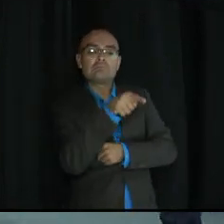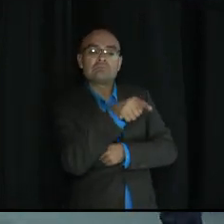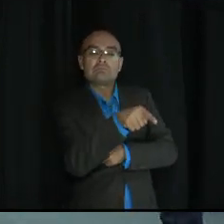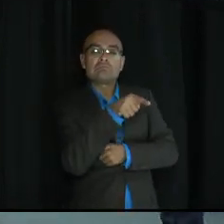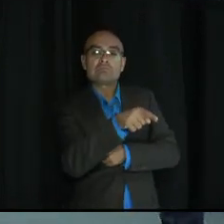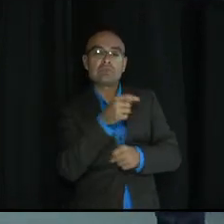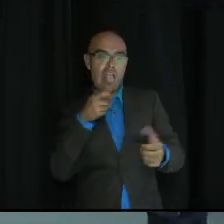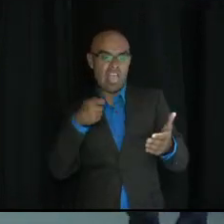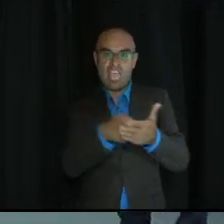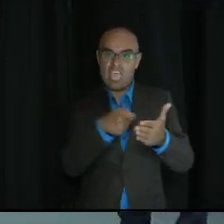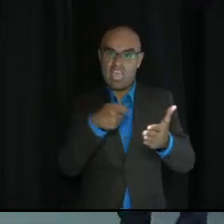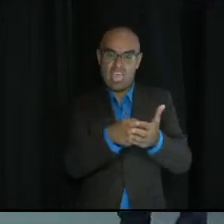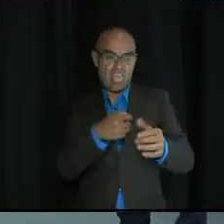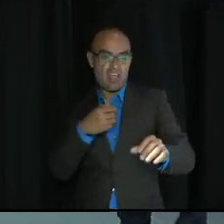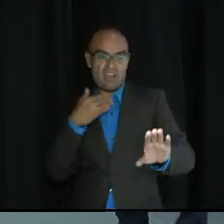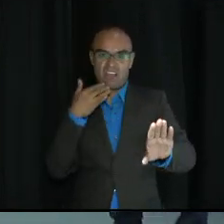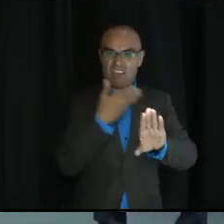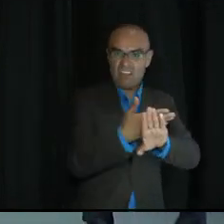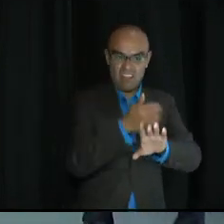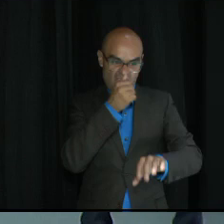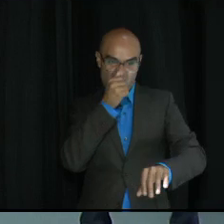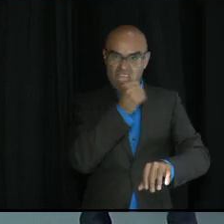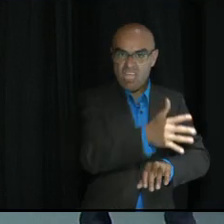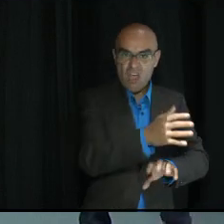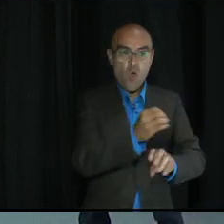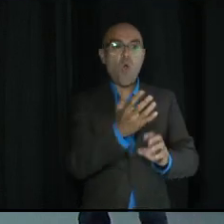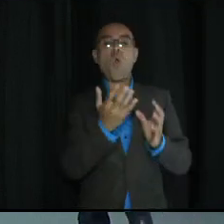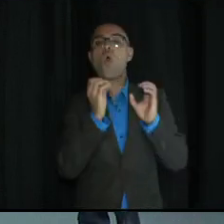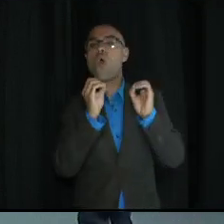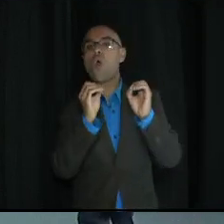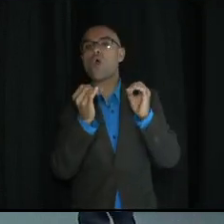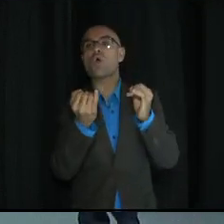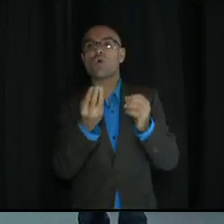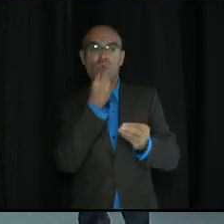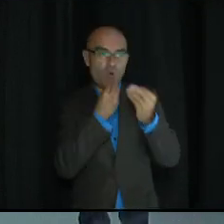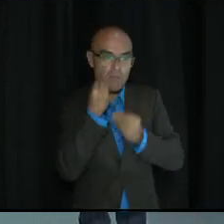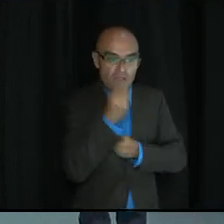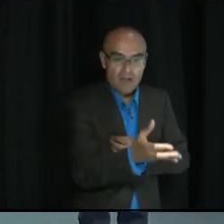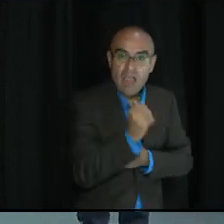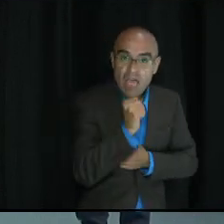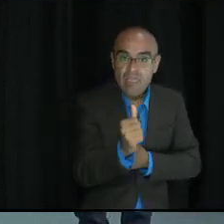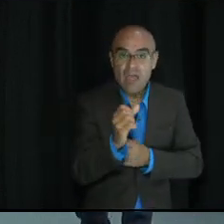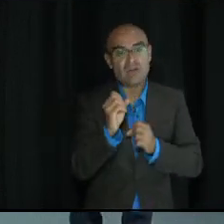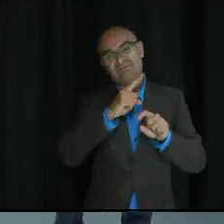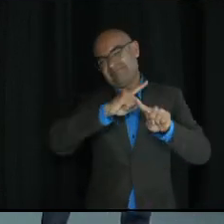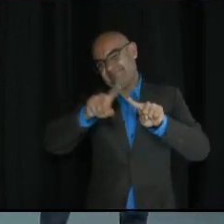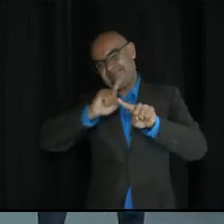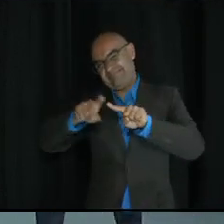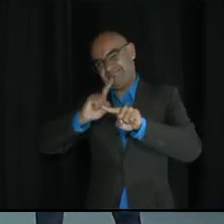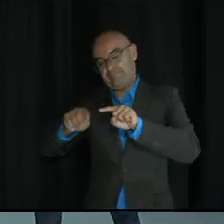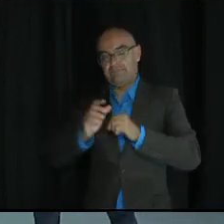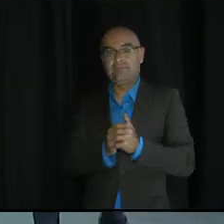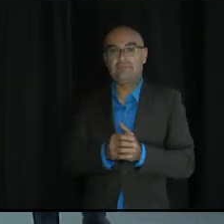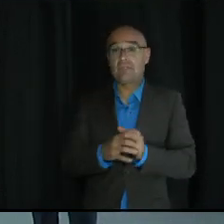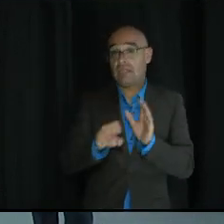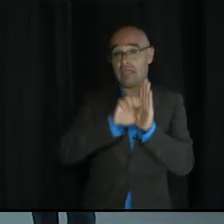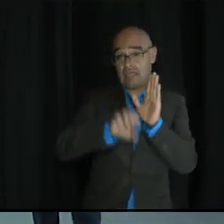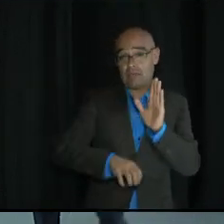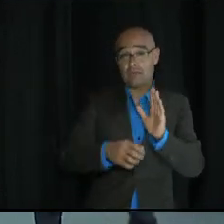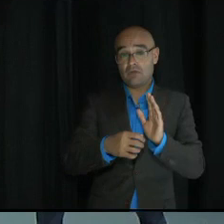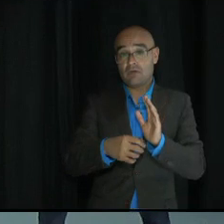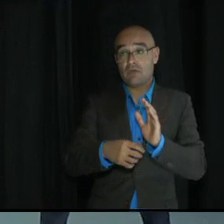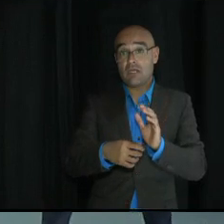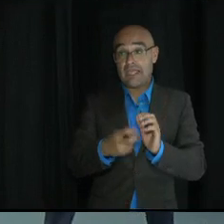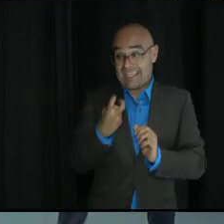contar con esas 5 directrices del bienestar animal. En caso contrario, a falta de ellas, pues estaríamos hablando que es